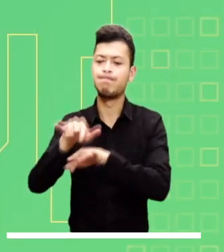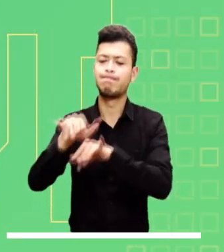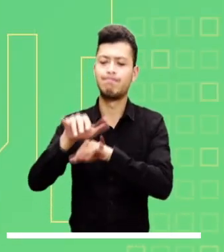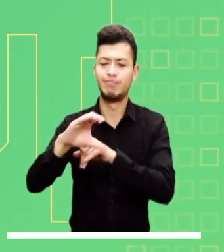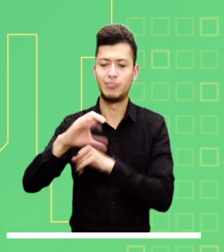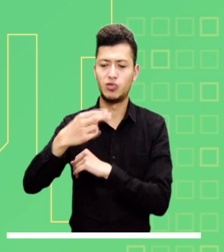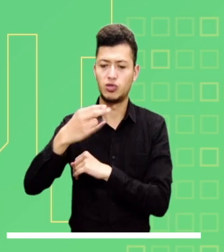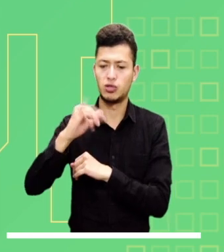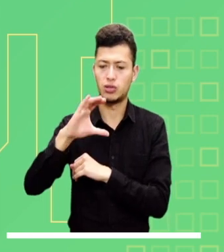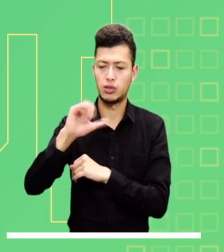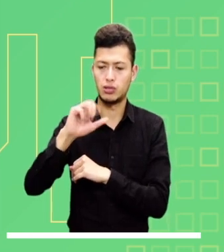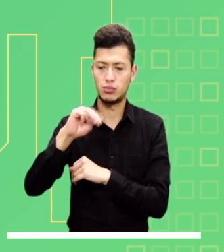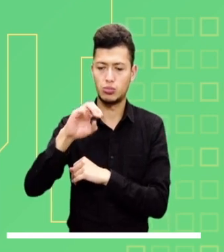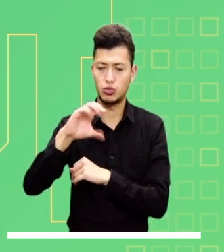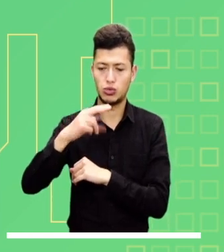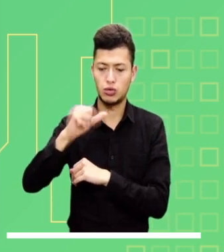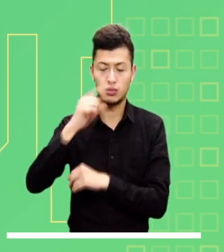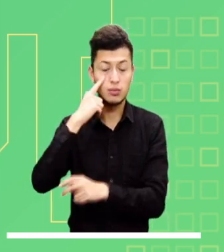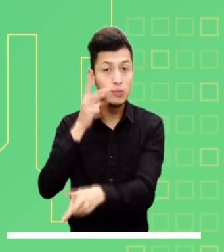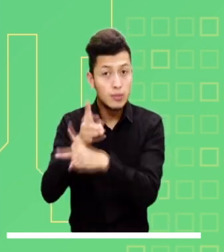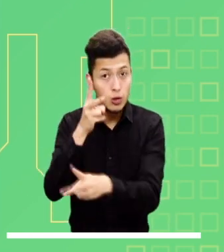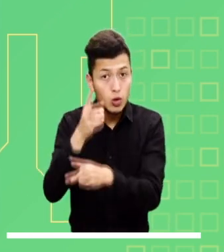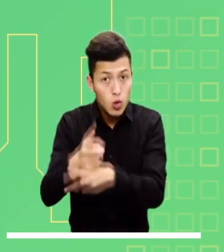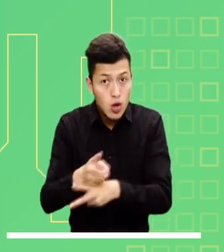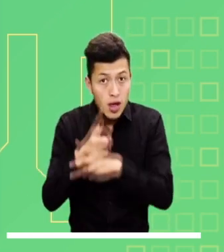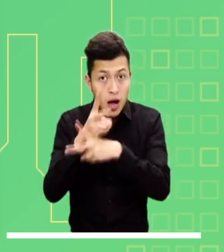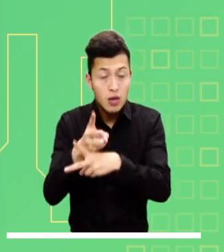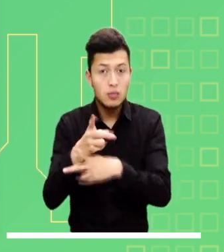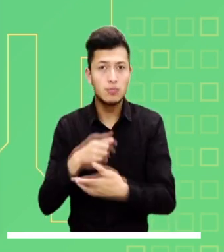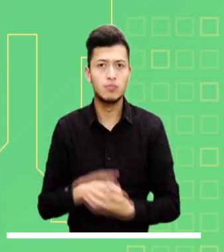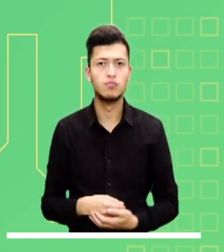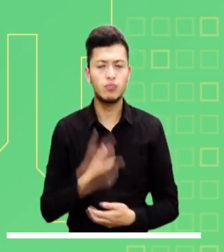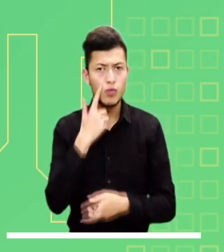en la cuenca baja del río Chicamocha.